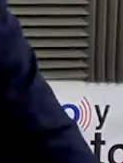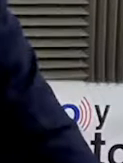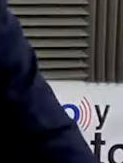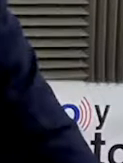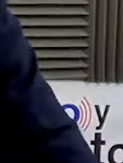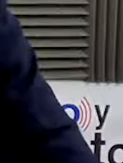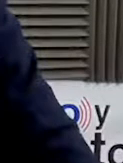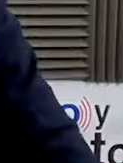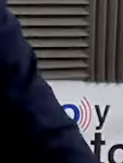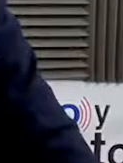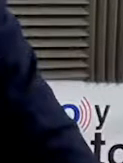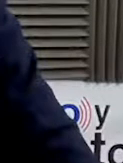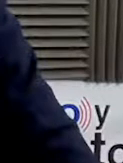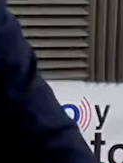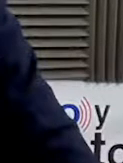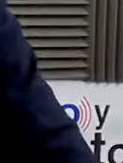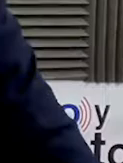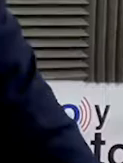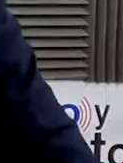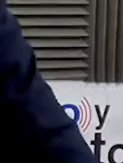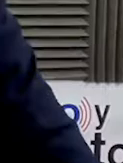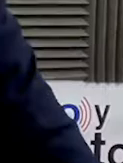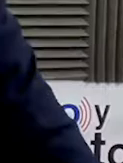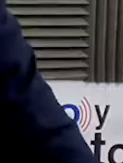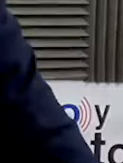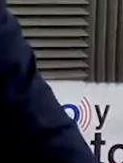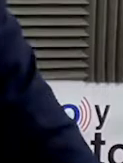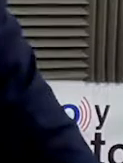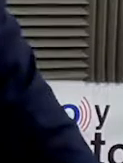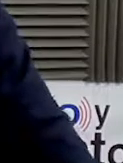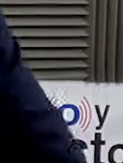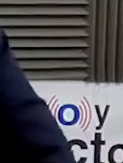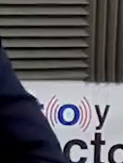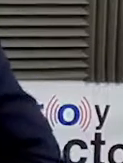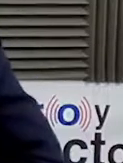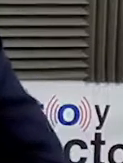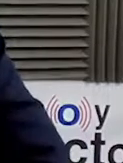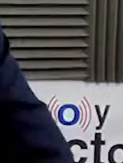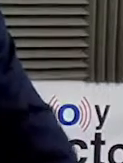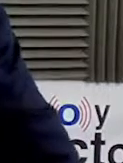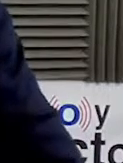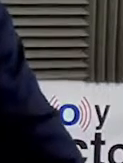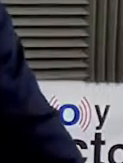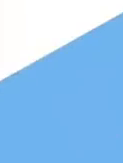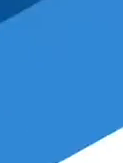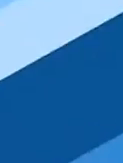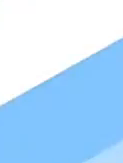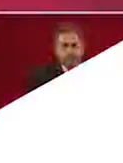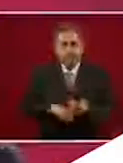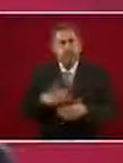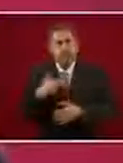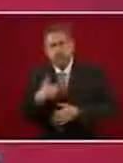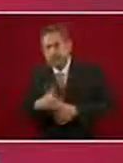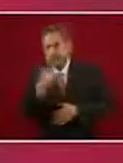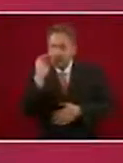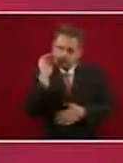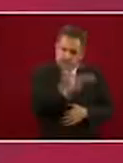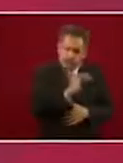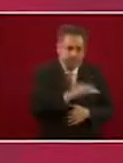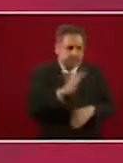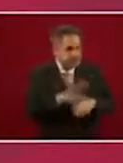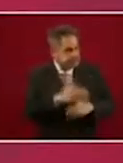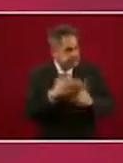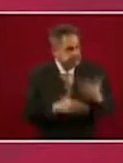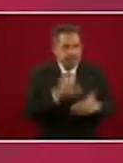medicamentos y por tanto la atención correcta en los hospitales públicos a ver vamos a escuchar al subsecretario apelamos y eso lo puedo decir